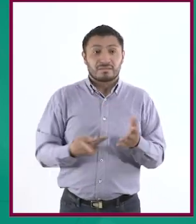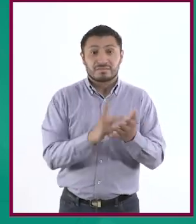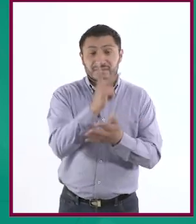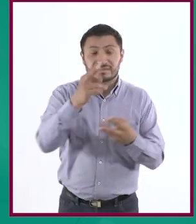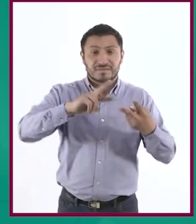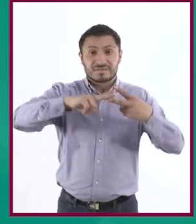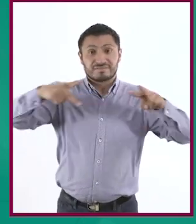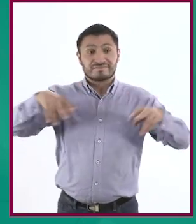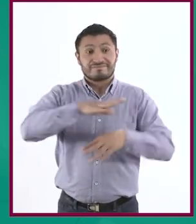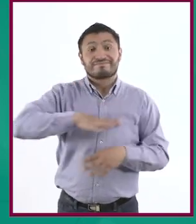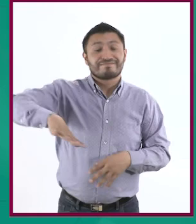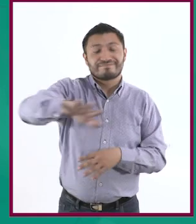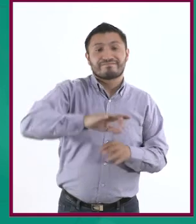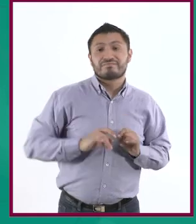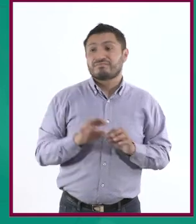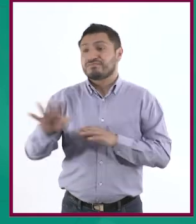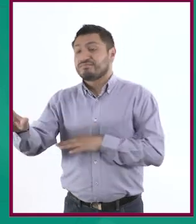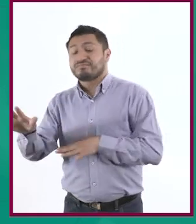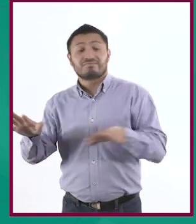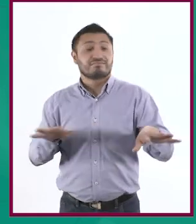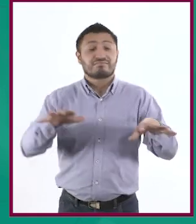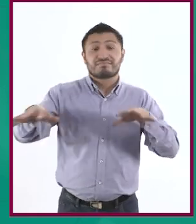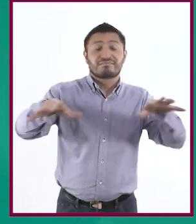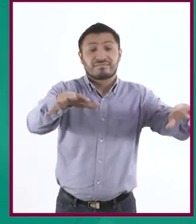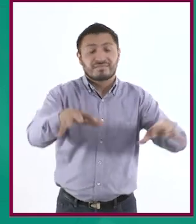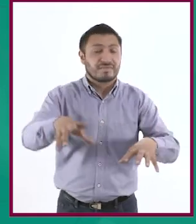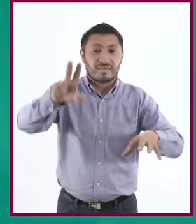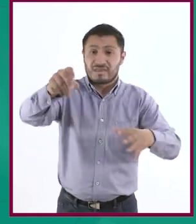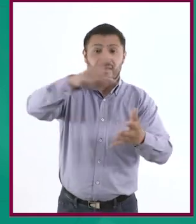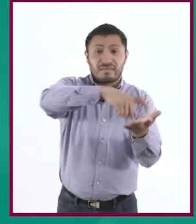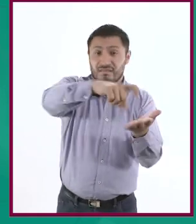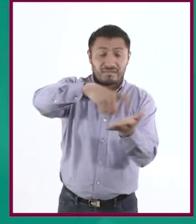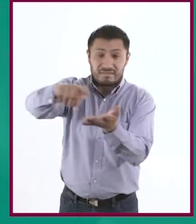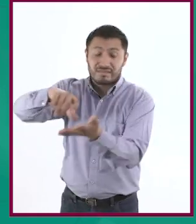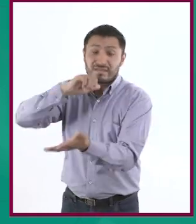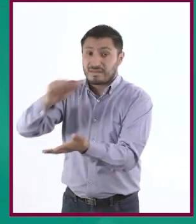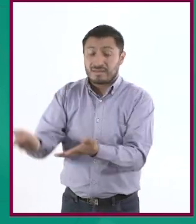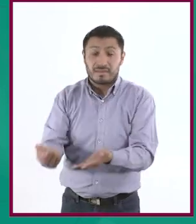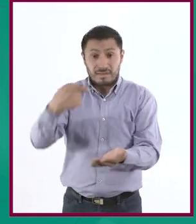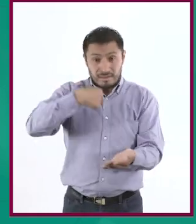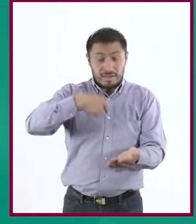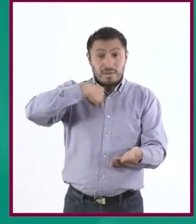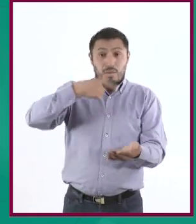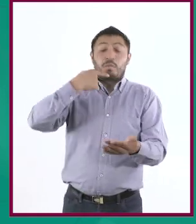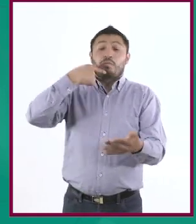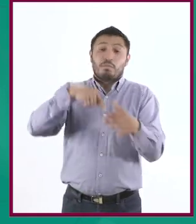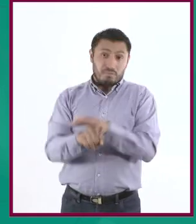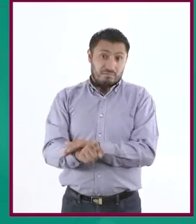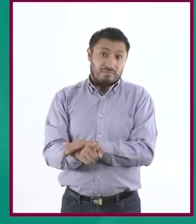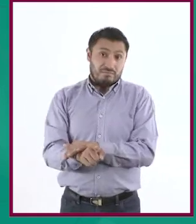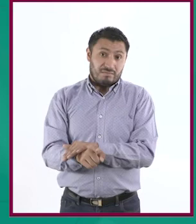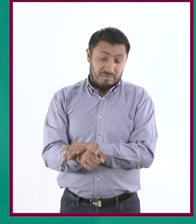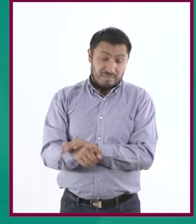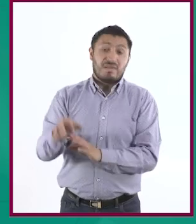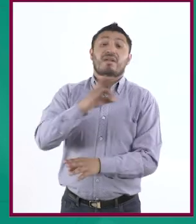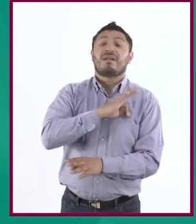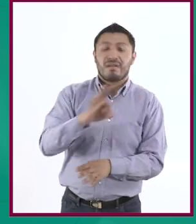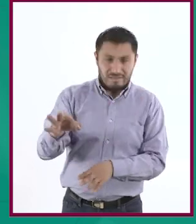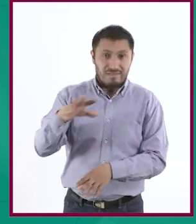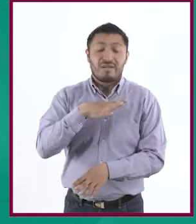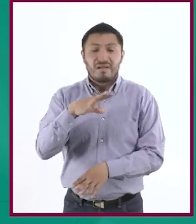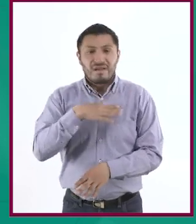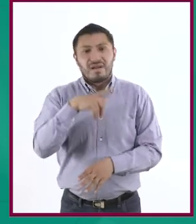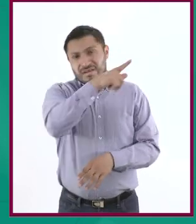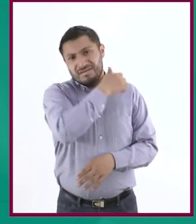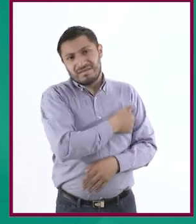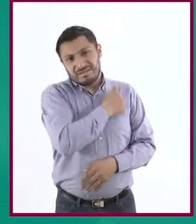plantas transgénicas en otro sembradío que no le compró, puede demandar. Ha habido casos, en